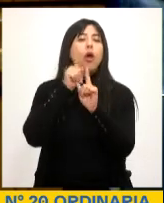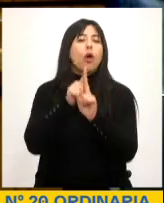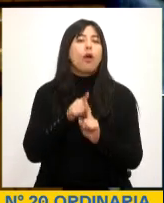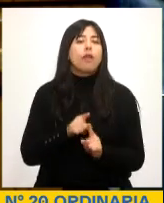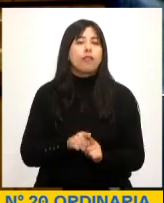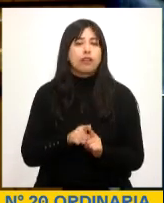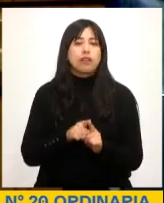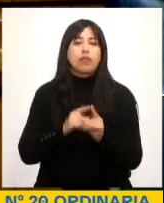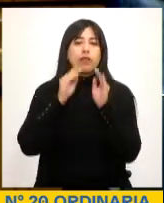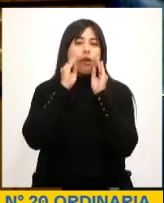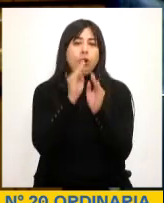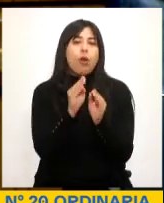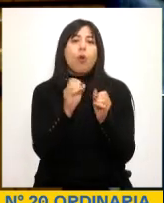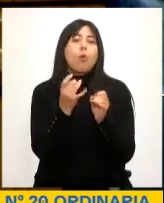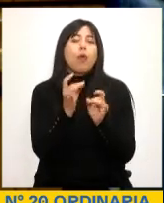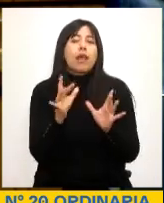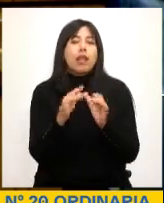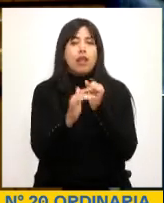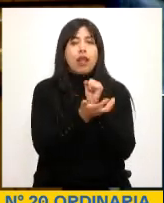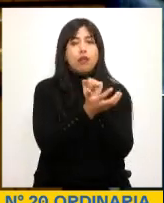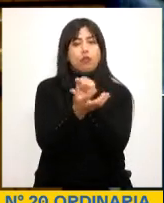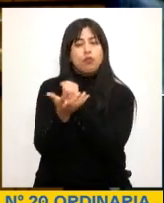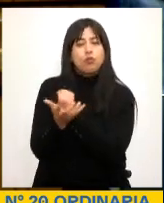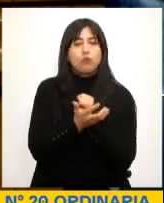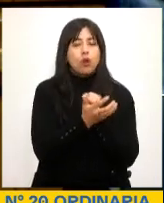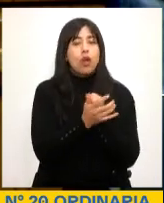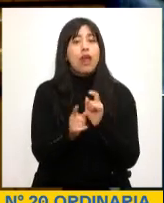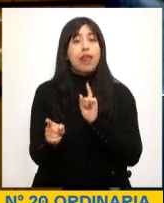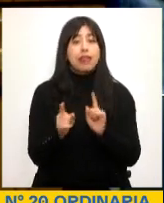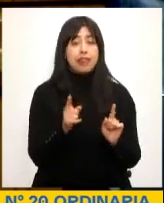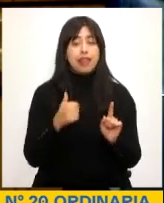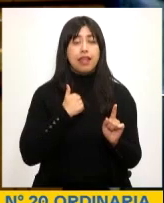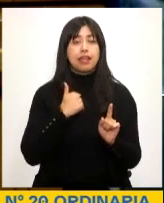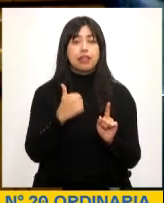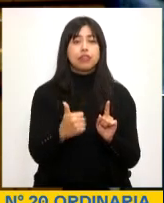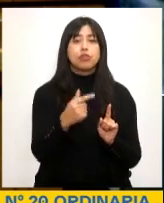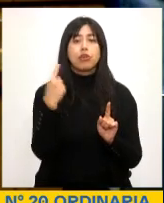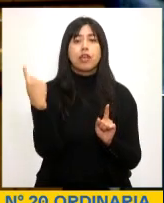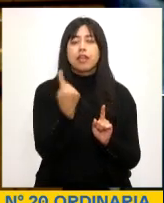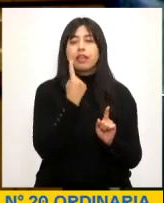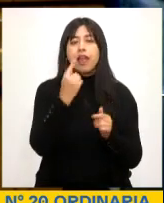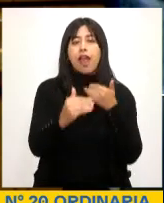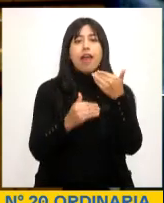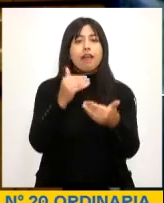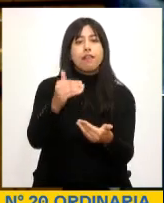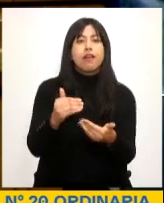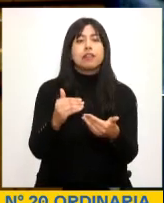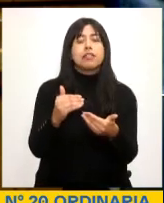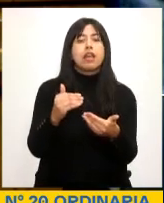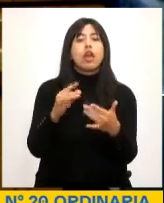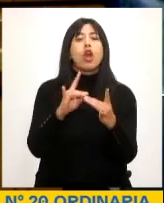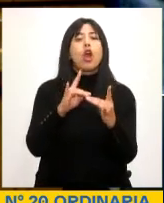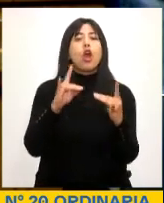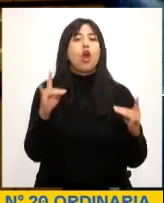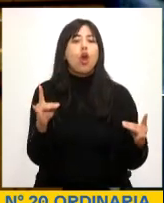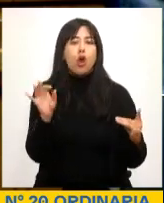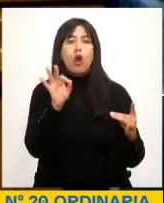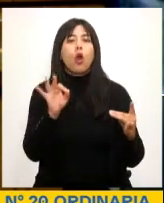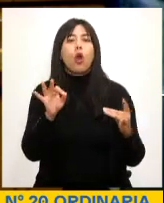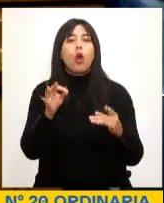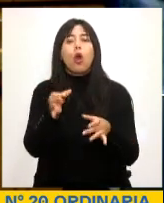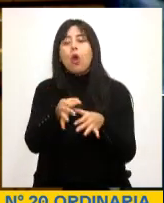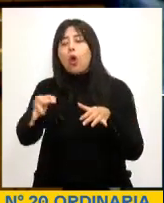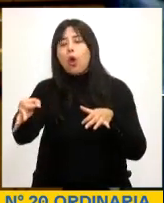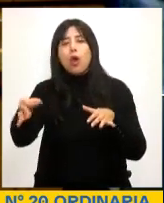de los destinos posibles de este fondo la administración regional del Far podrá considerar avances en proyectos de conectividad especialmente en regiones extremas y zonas